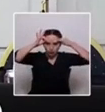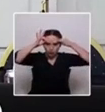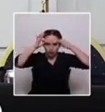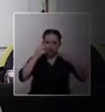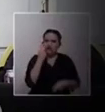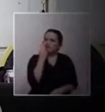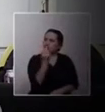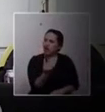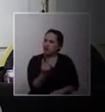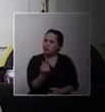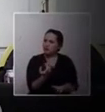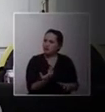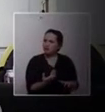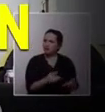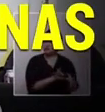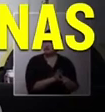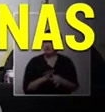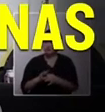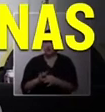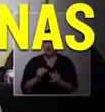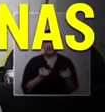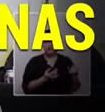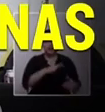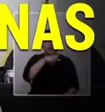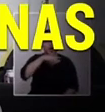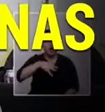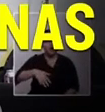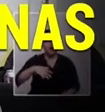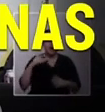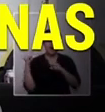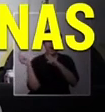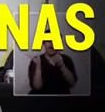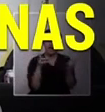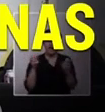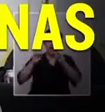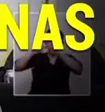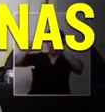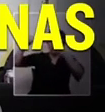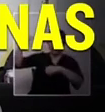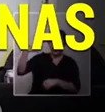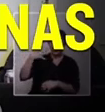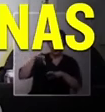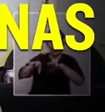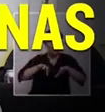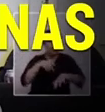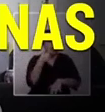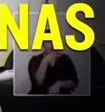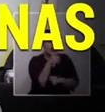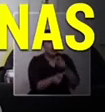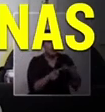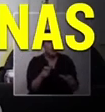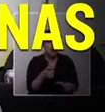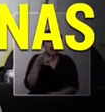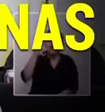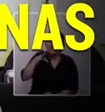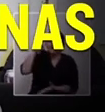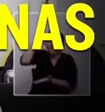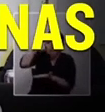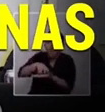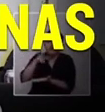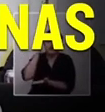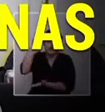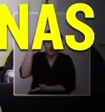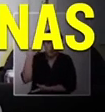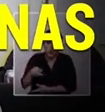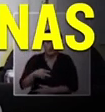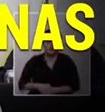informe. El agua, el aire, la luz del sol y gran parte del país no van a ser bienes comunes, sino bienes indígenas. Los artículos